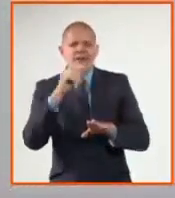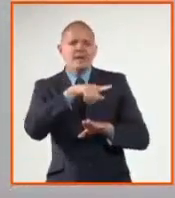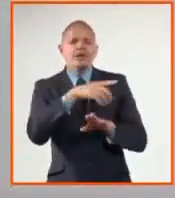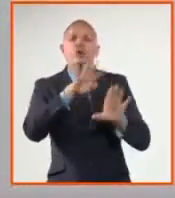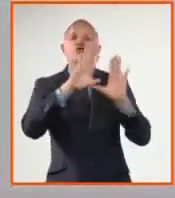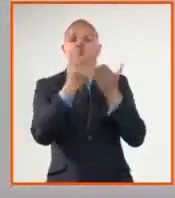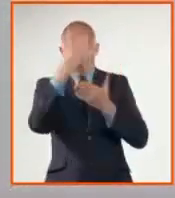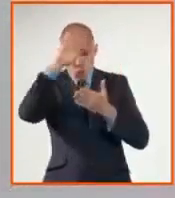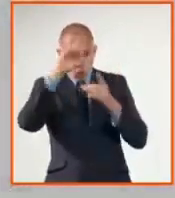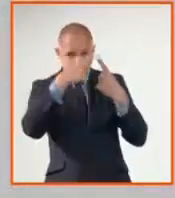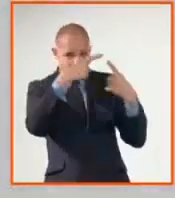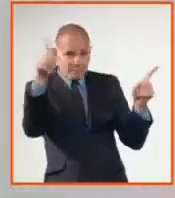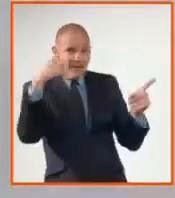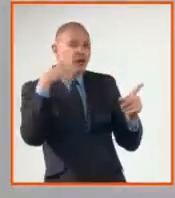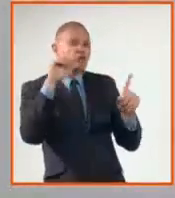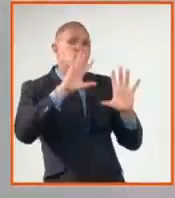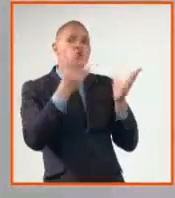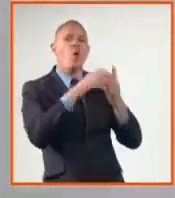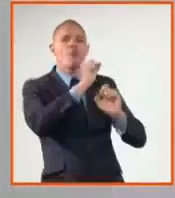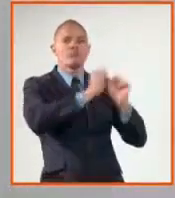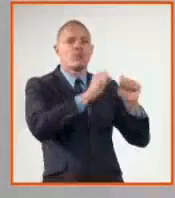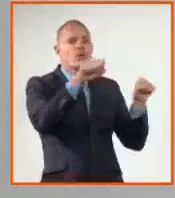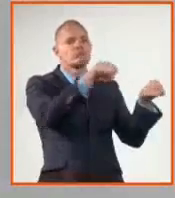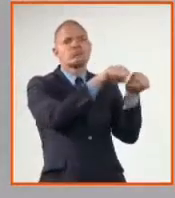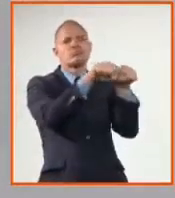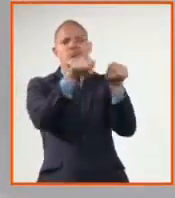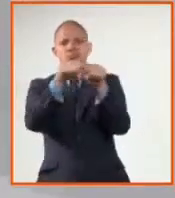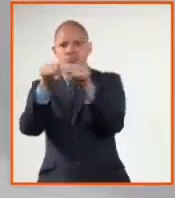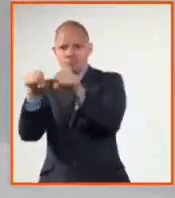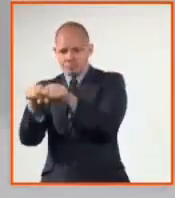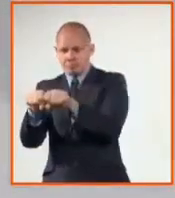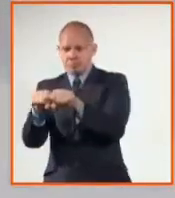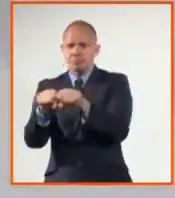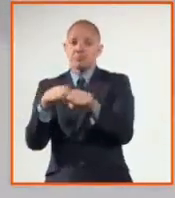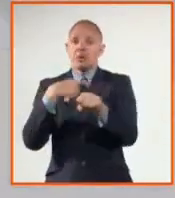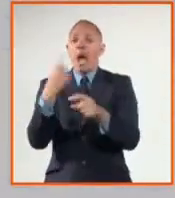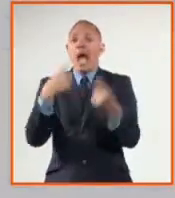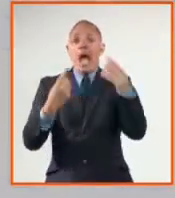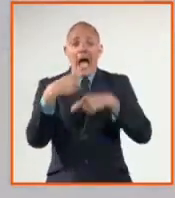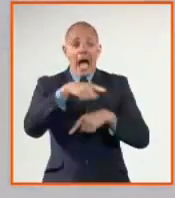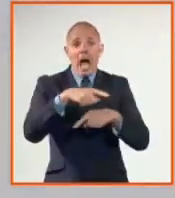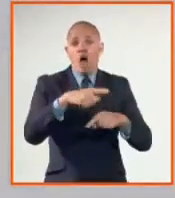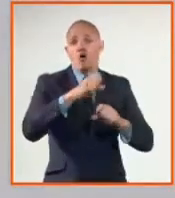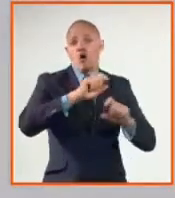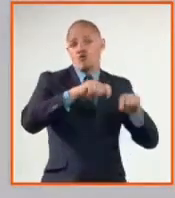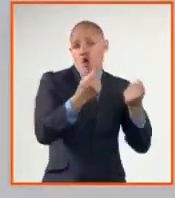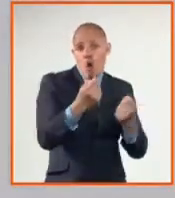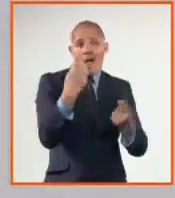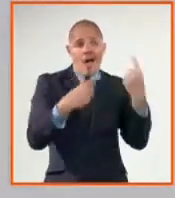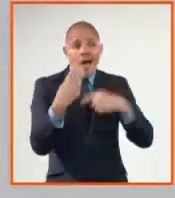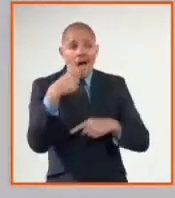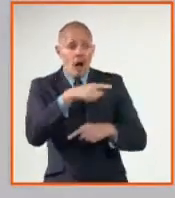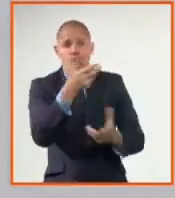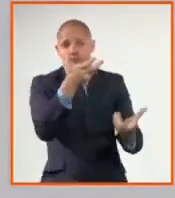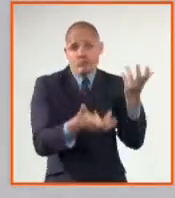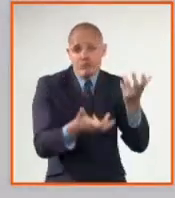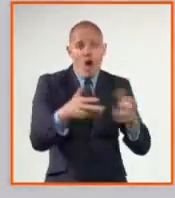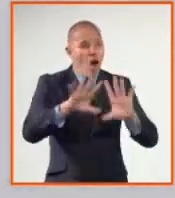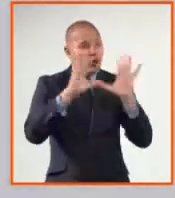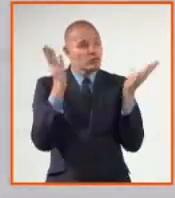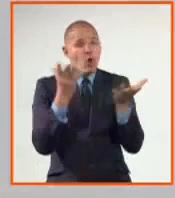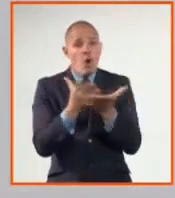incidencias que sean en el pse son analizadas investigadas por un grupo de expertos y bueno que en cada una de ellas se dan a las causas